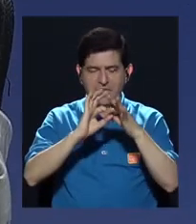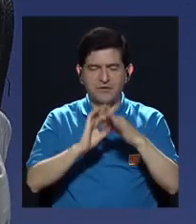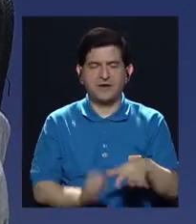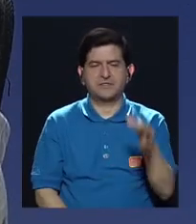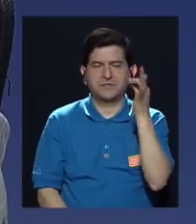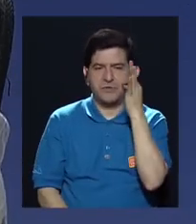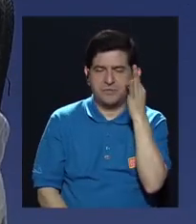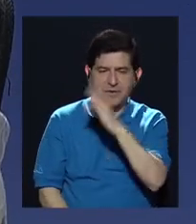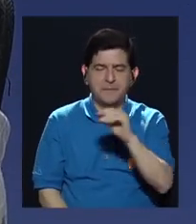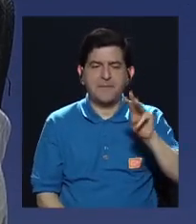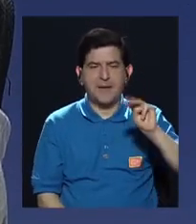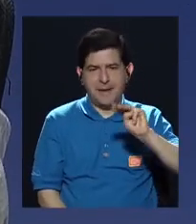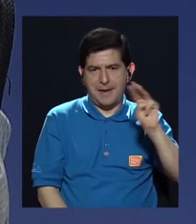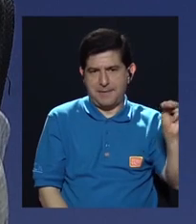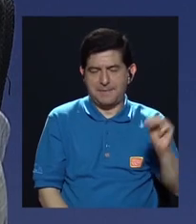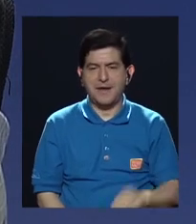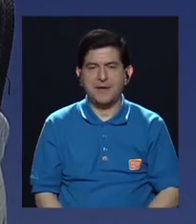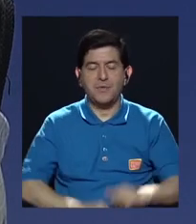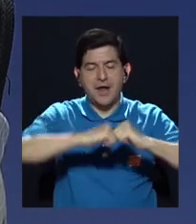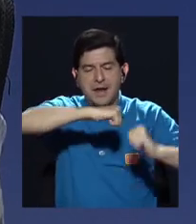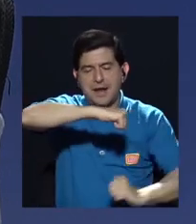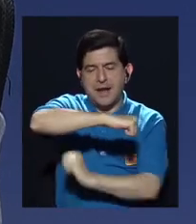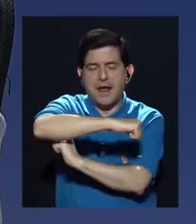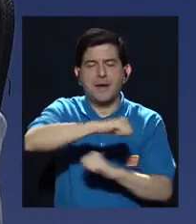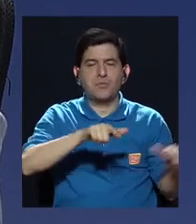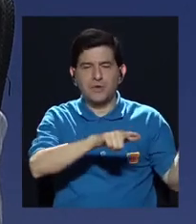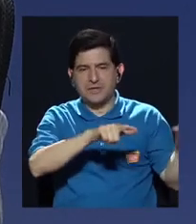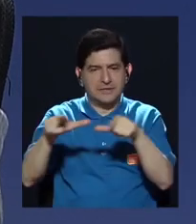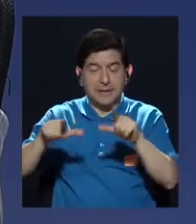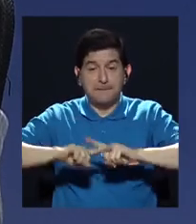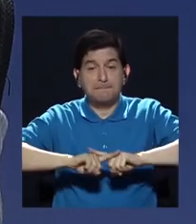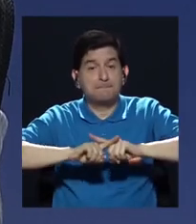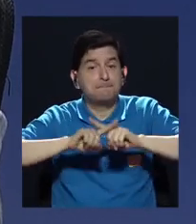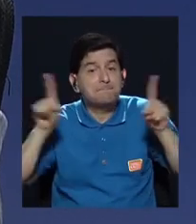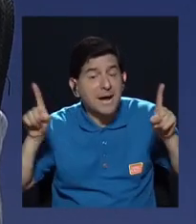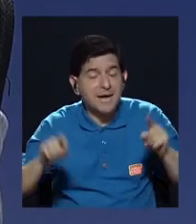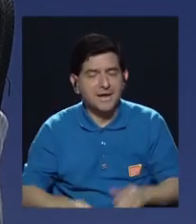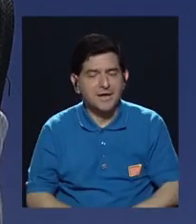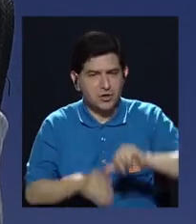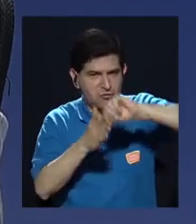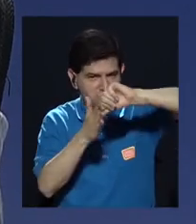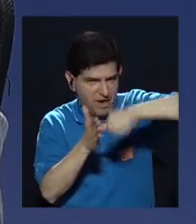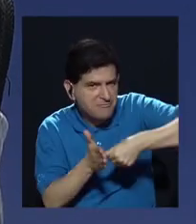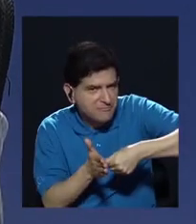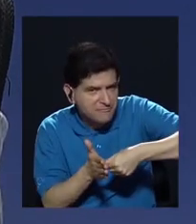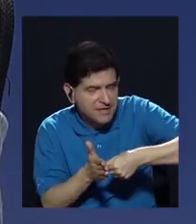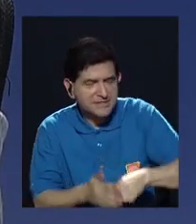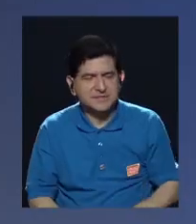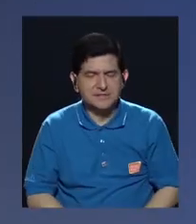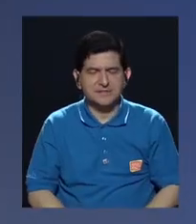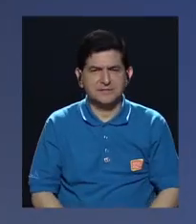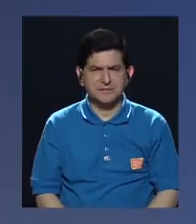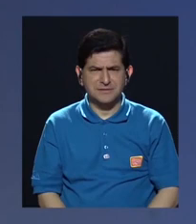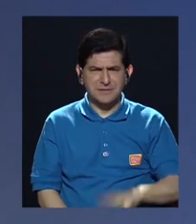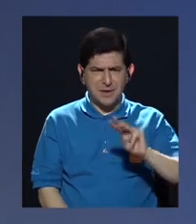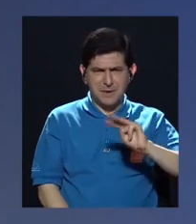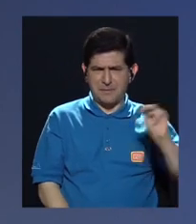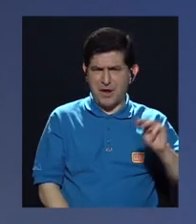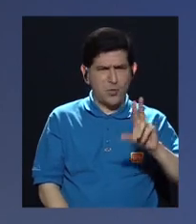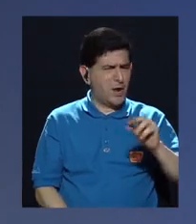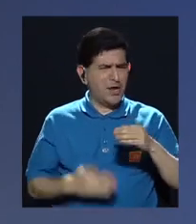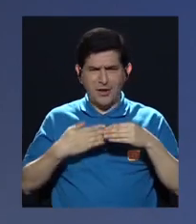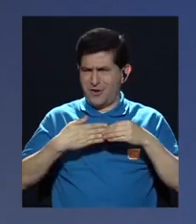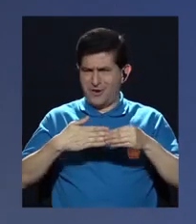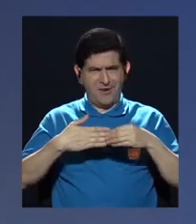don Pepe y don Manuel, estaba el puente construido. Pero hay que subrayar que la guerra... Manuel no iba a ceder por